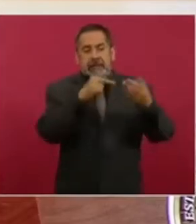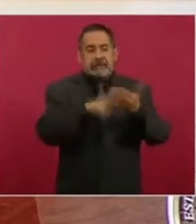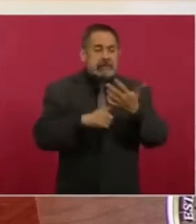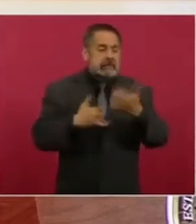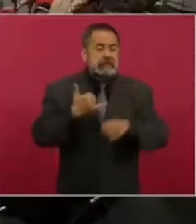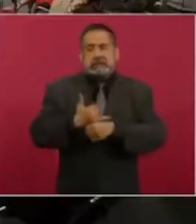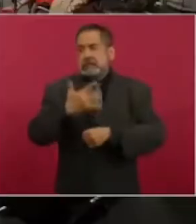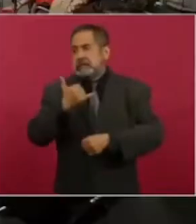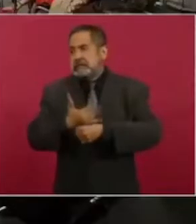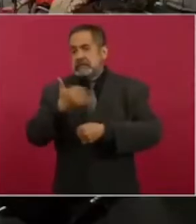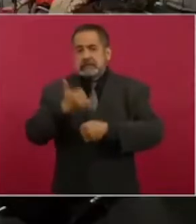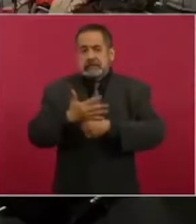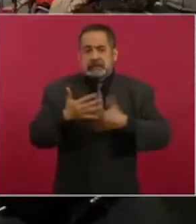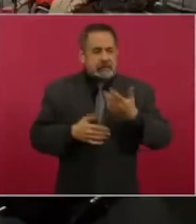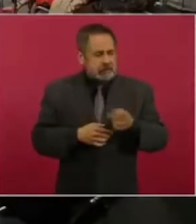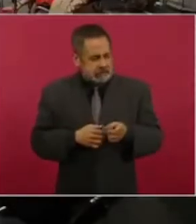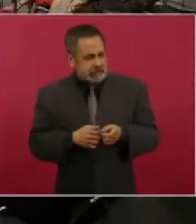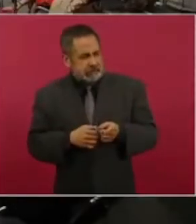inmobiliarias.